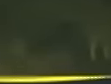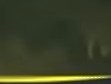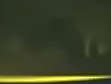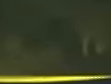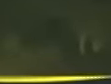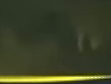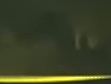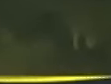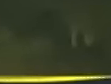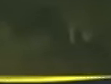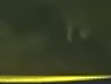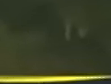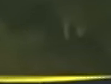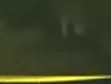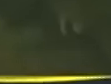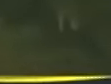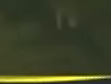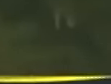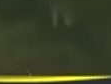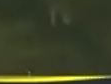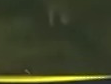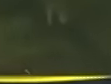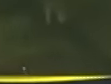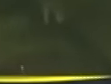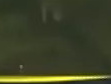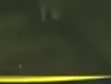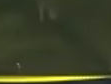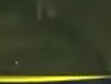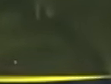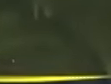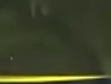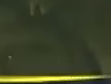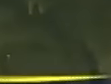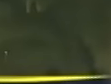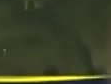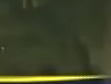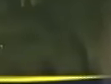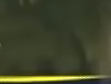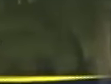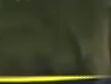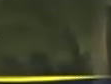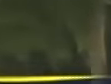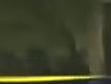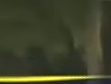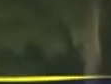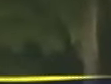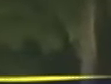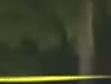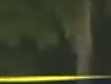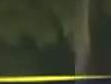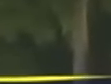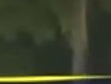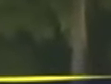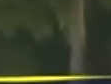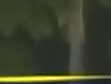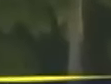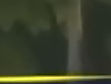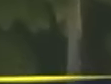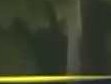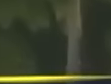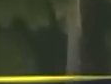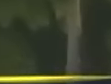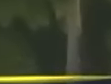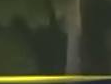forman parte de las autoridades que acompañan al jefe de Estado venezolano en lo que será esta importante reunión con diputados